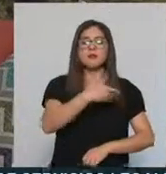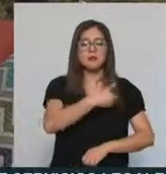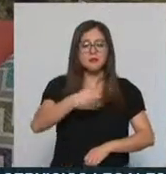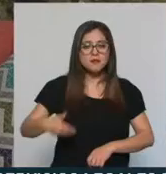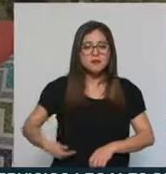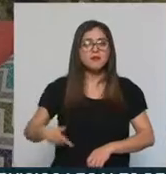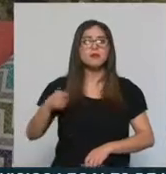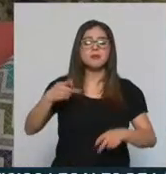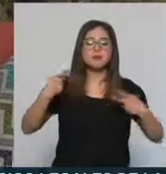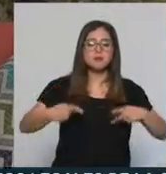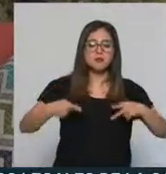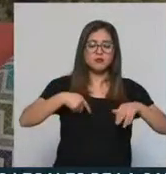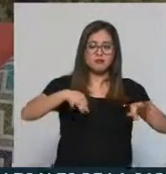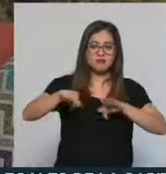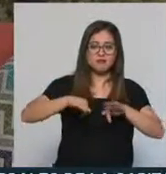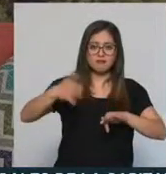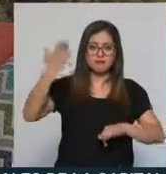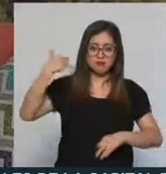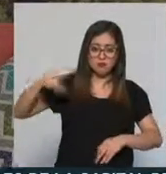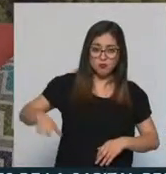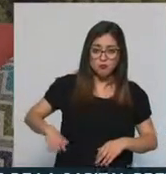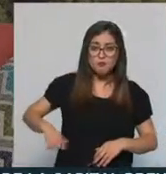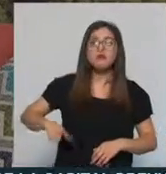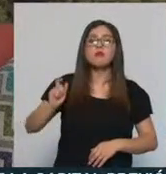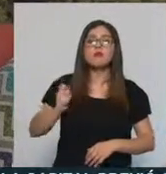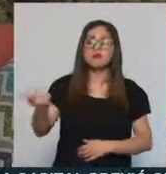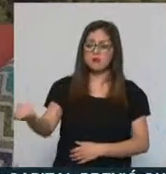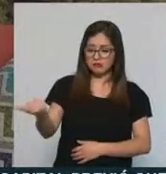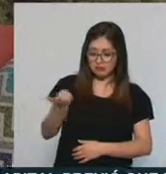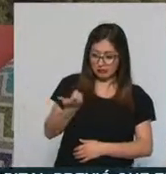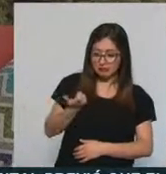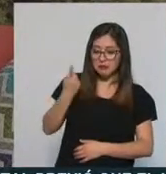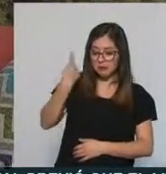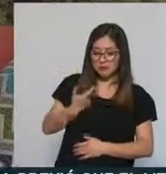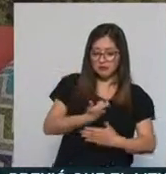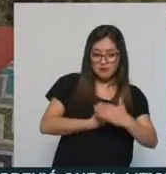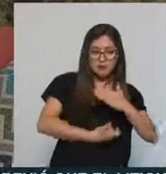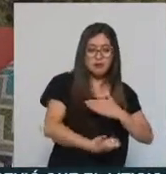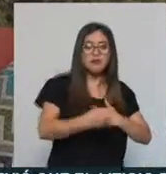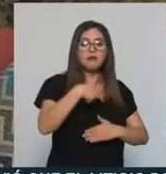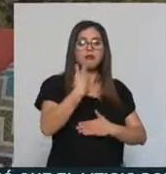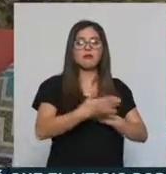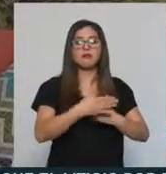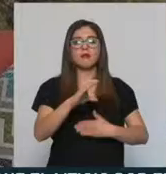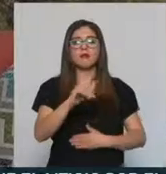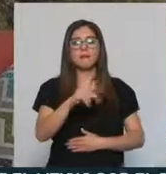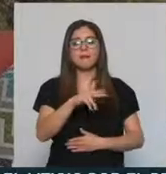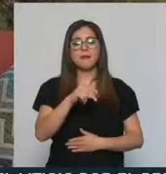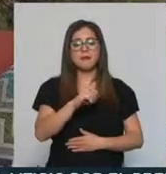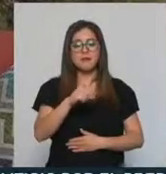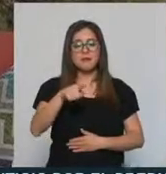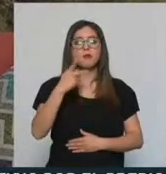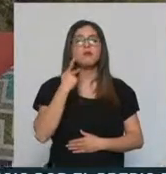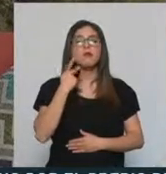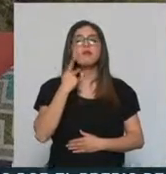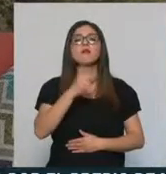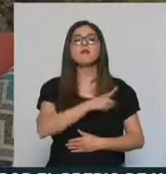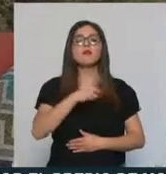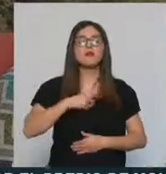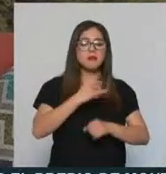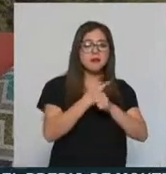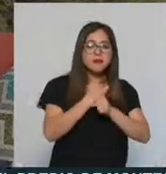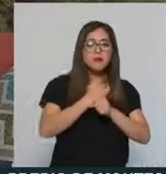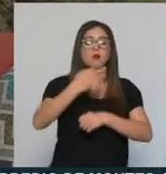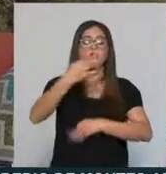la burocracia, los cuales recibiendo sobornos o recibiendo dinero para campañas políticas, ahora están siendo investigados, están siendo enjuiciados y por primera